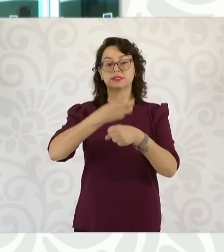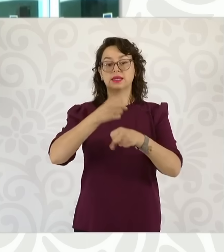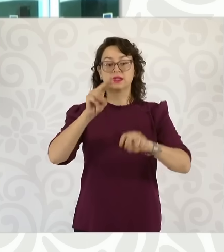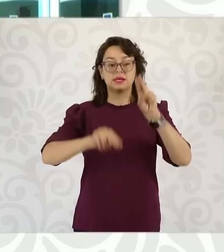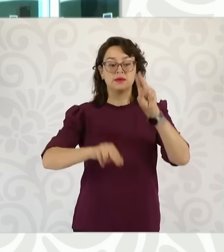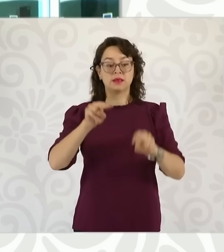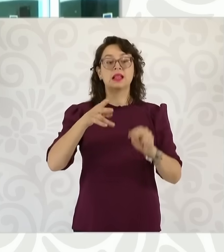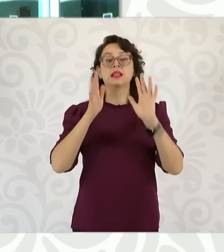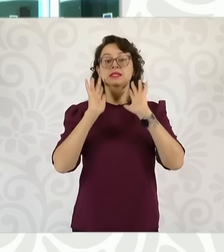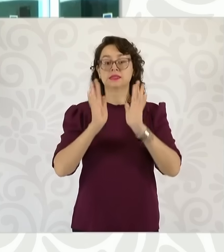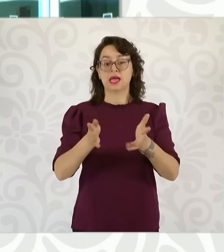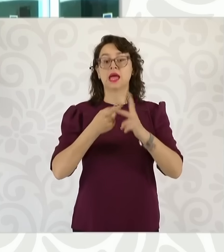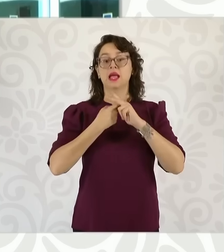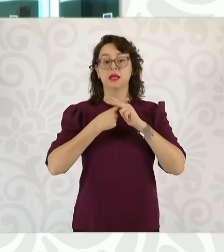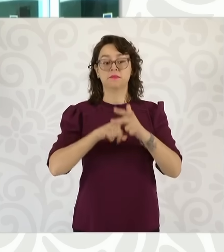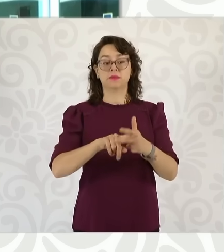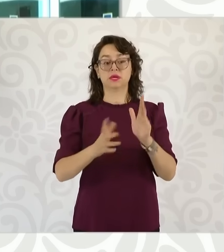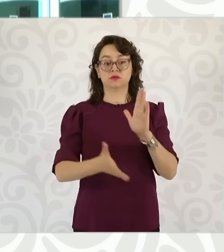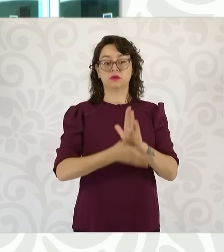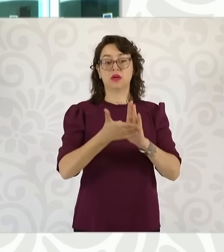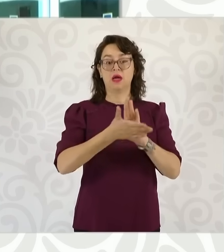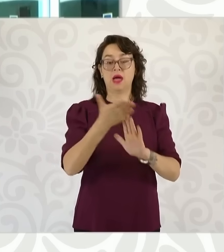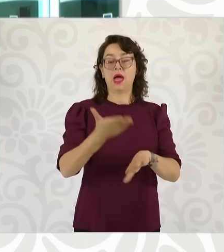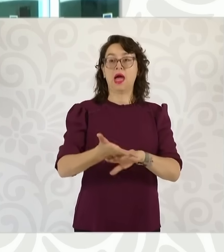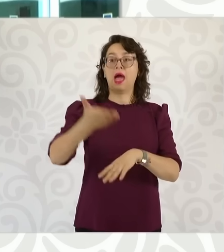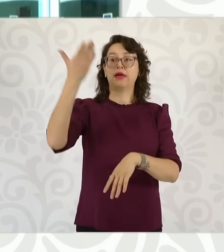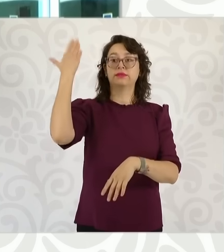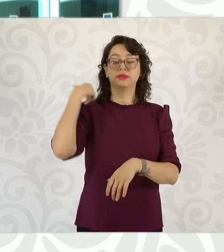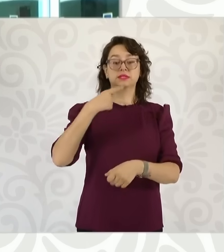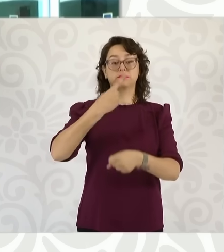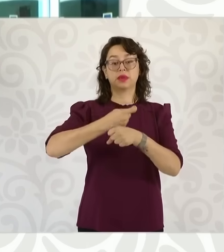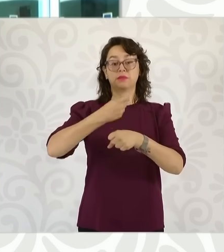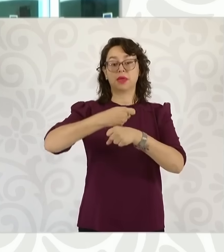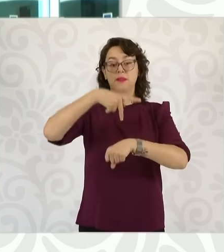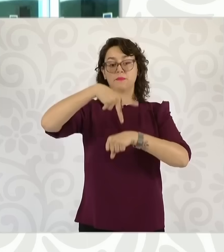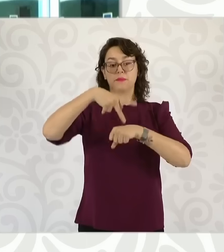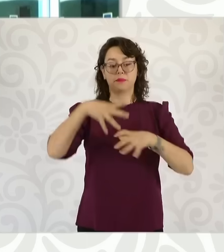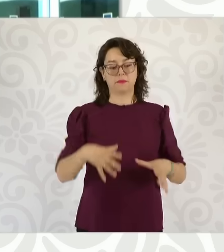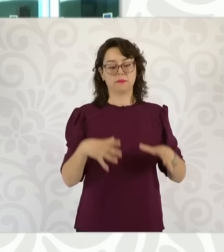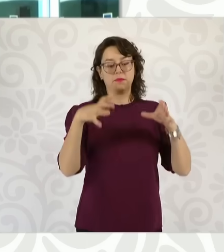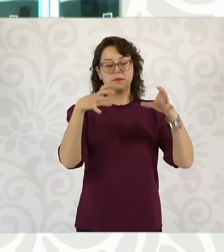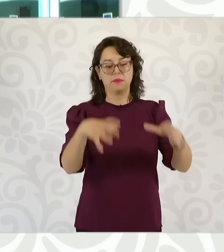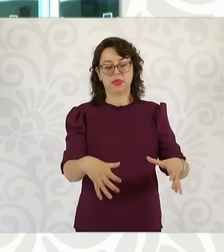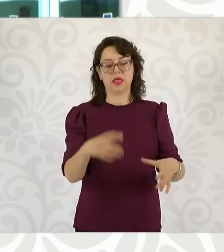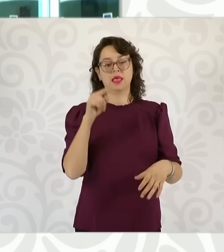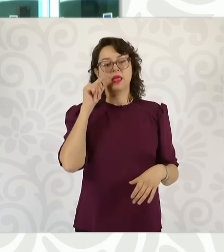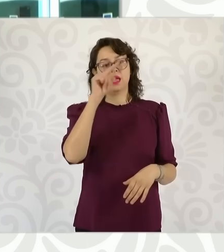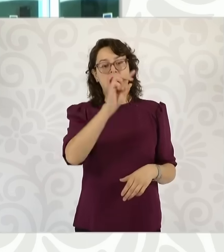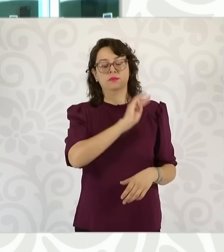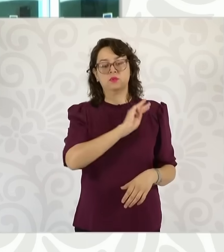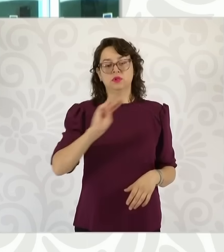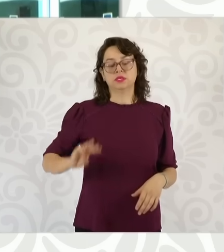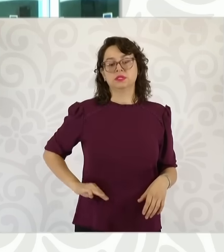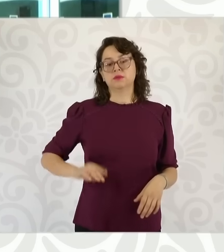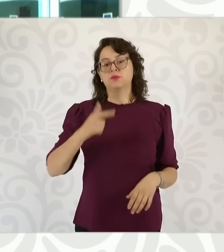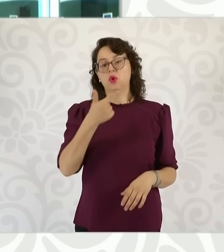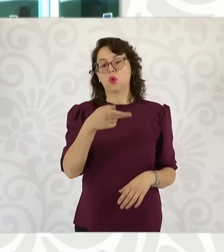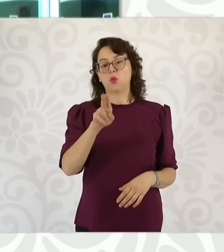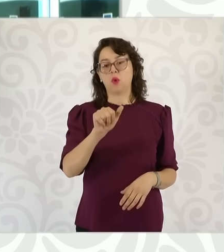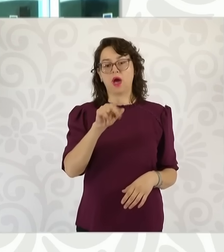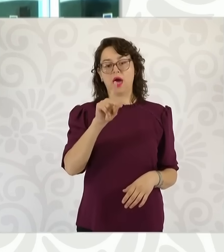usted mismo vino a colocar la primer piedra allá en el municipio de Guadalupe, y